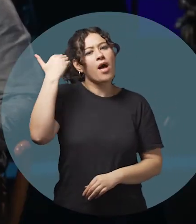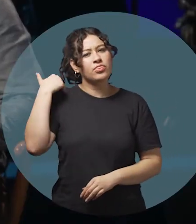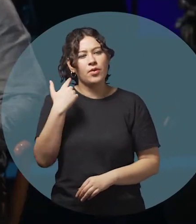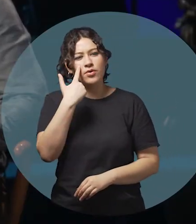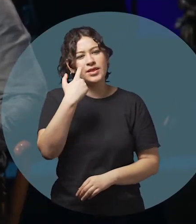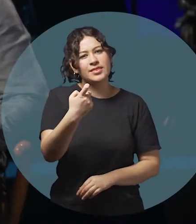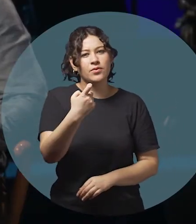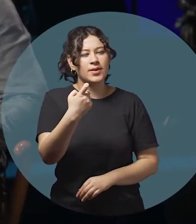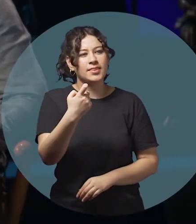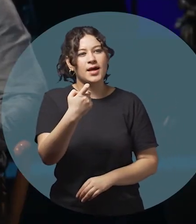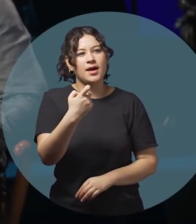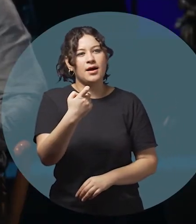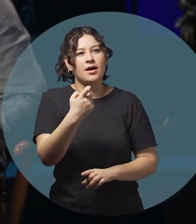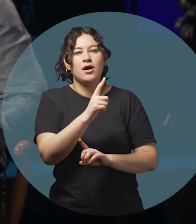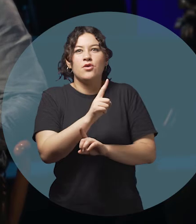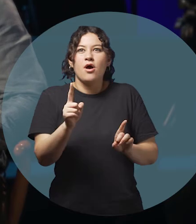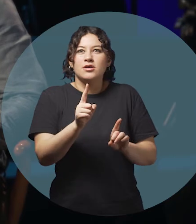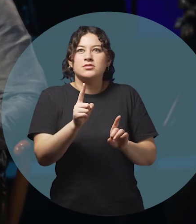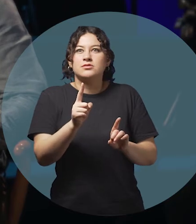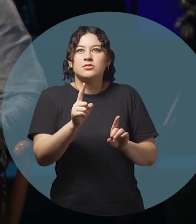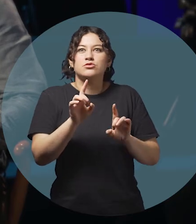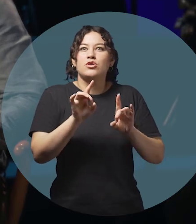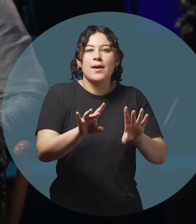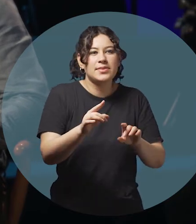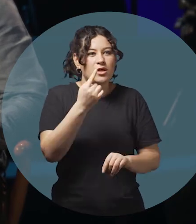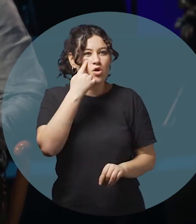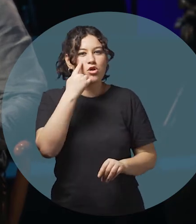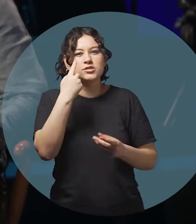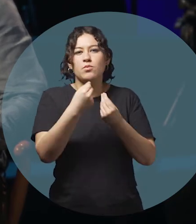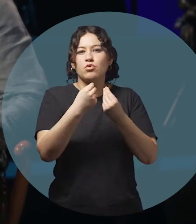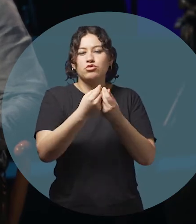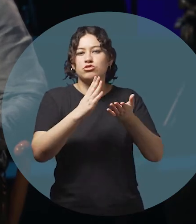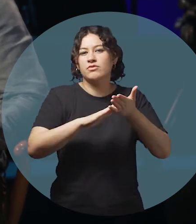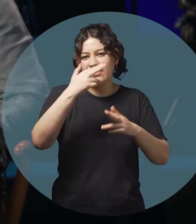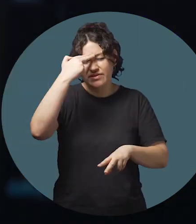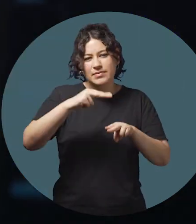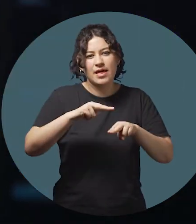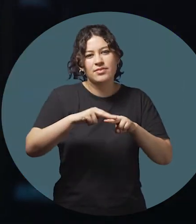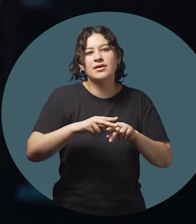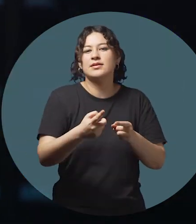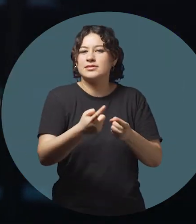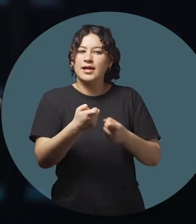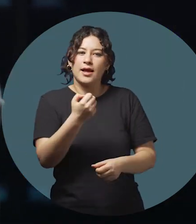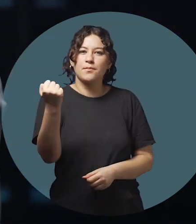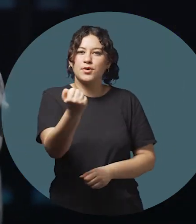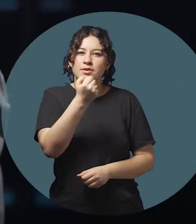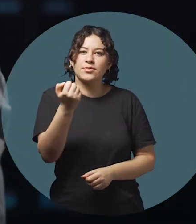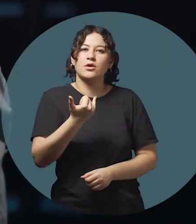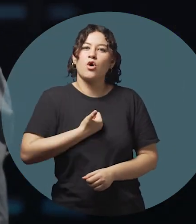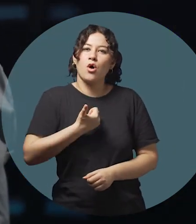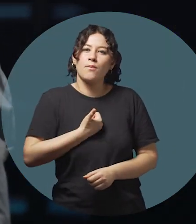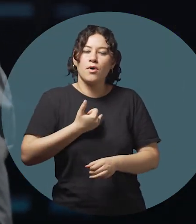cuenta que no era suficiente conocer mucho sobre las enfermedades, sino que era importante también